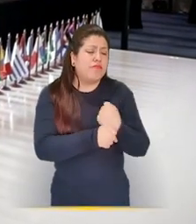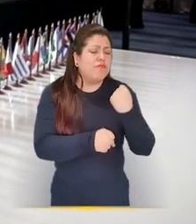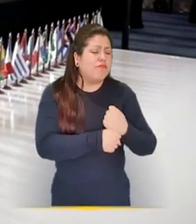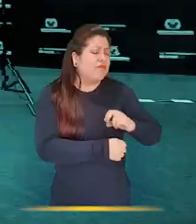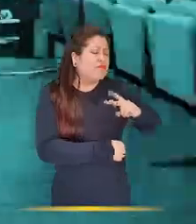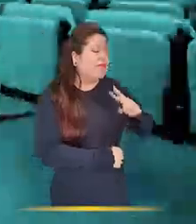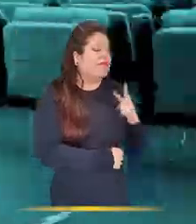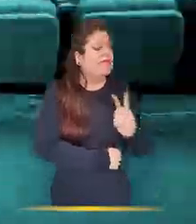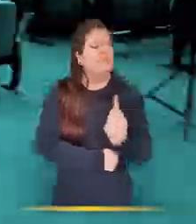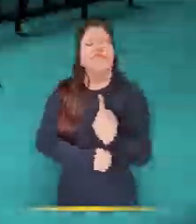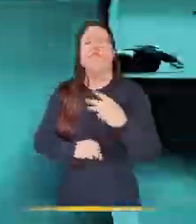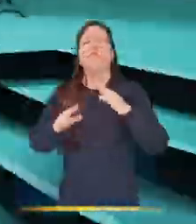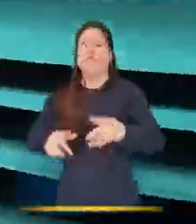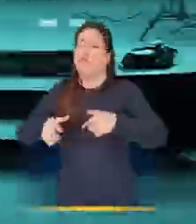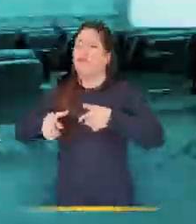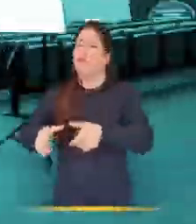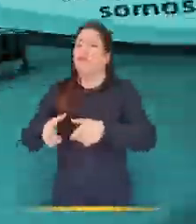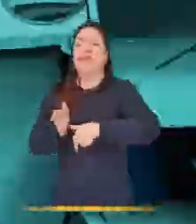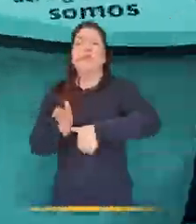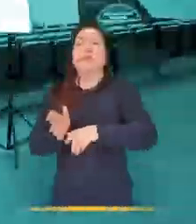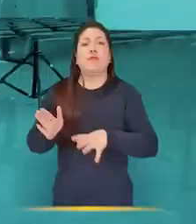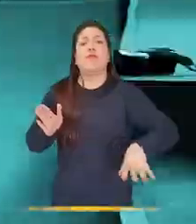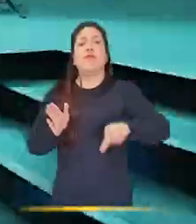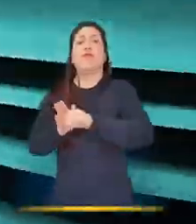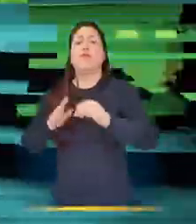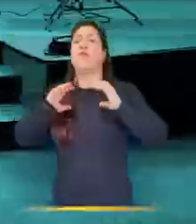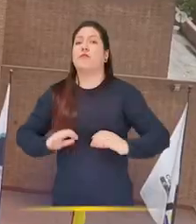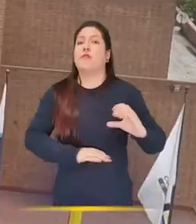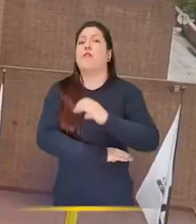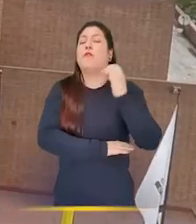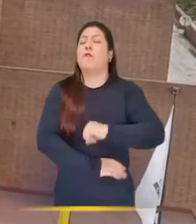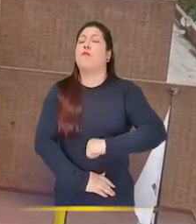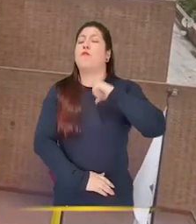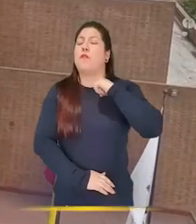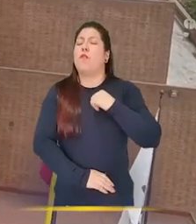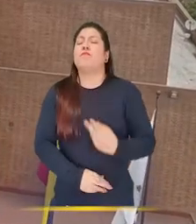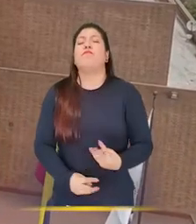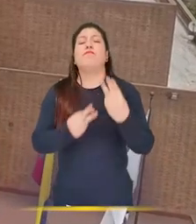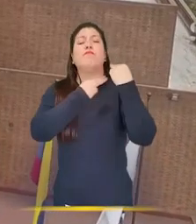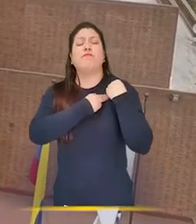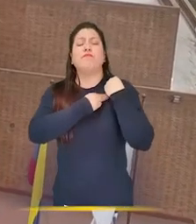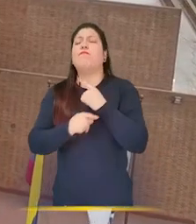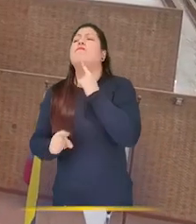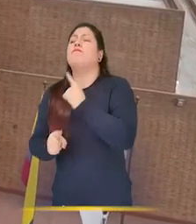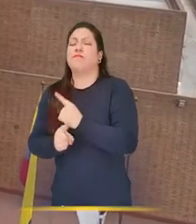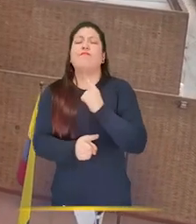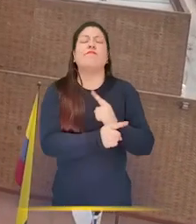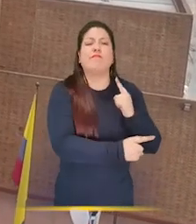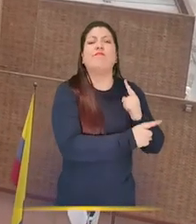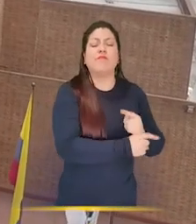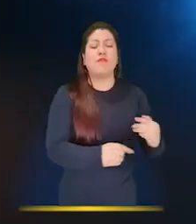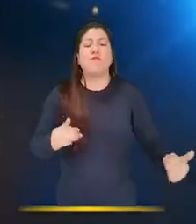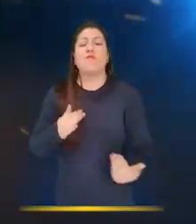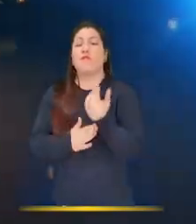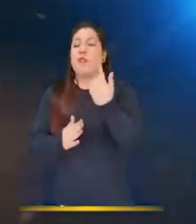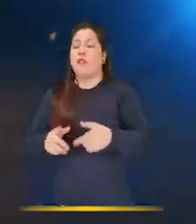años de trabajo y de evolución de la identificación de los ciudadanos y nos enorgullece seguir cumpliendo